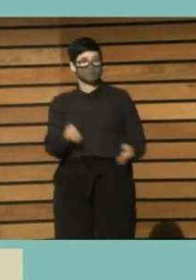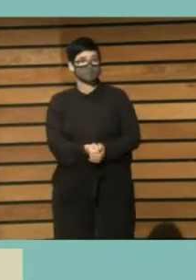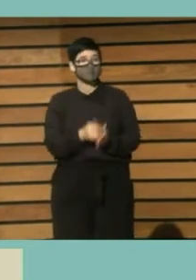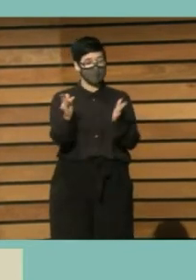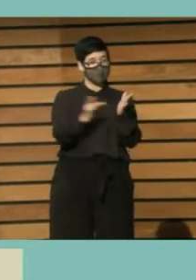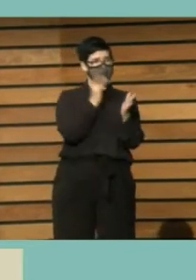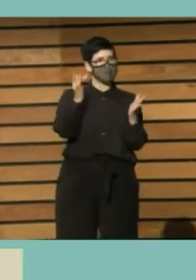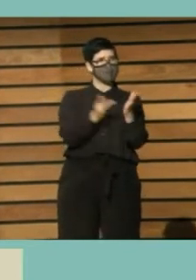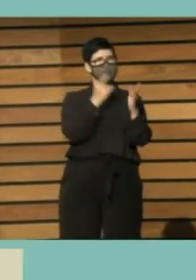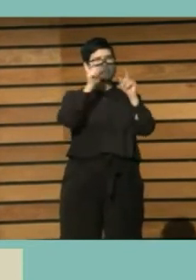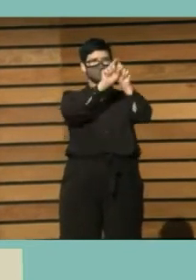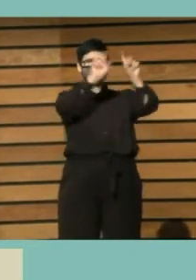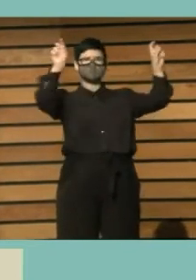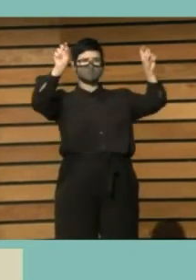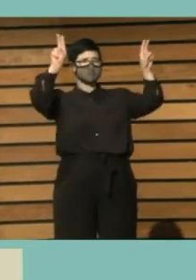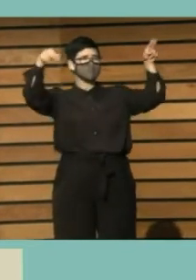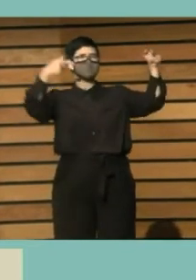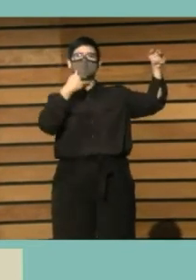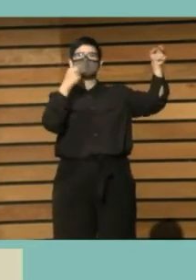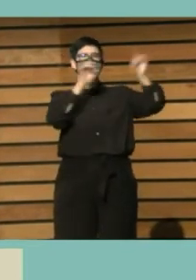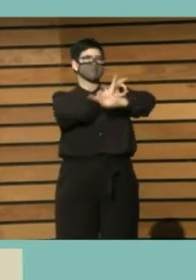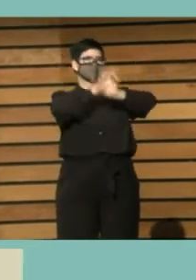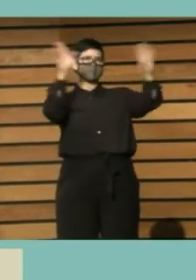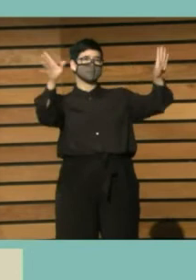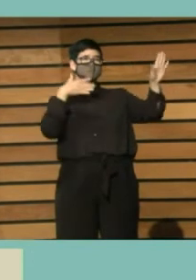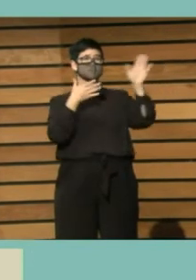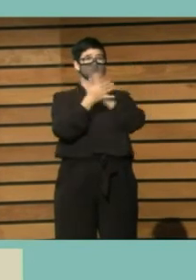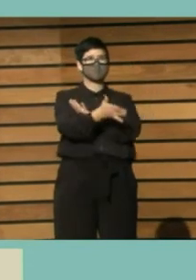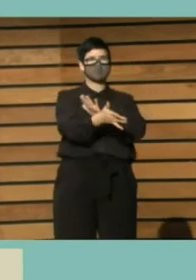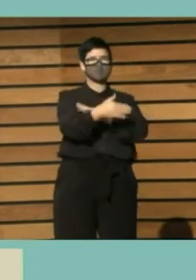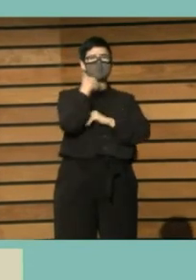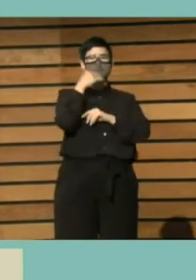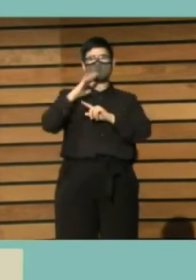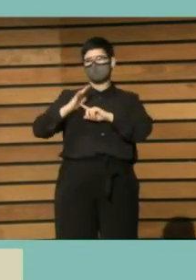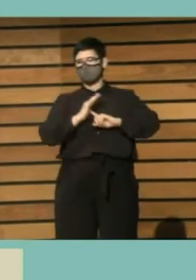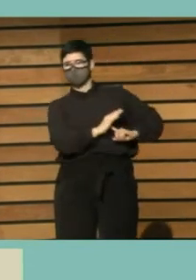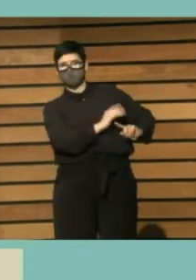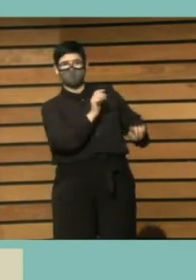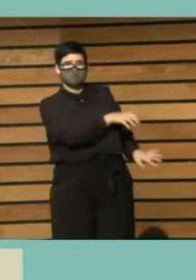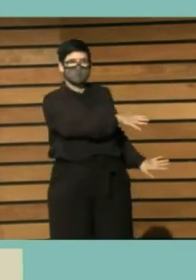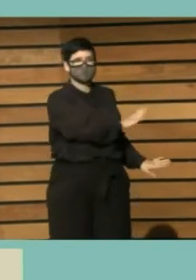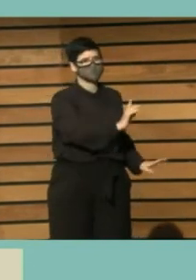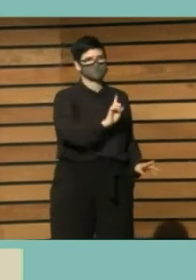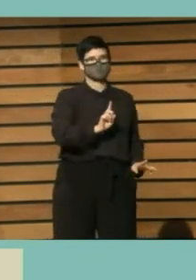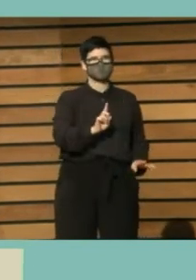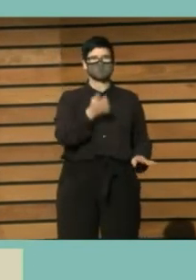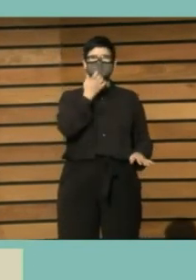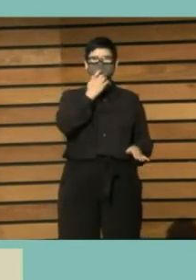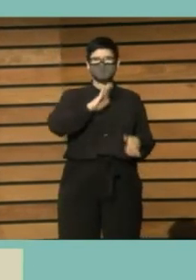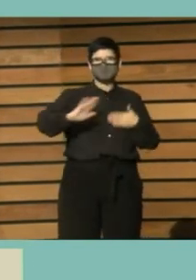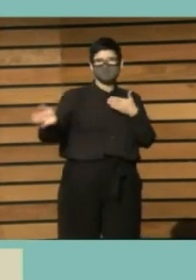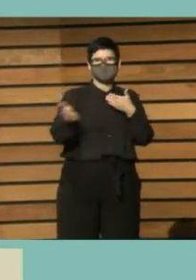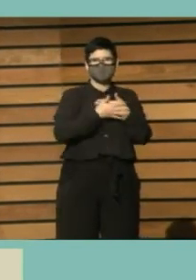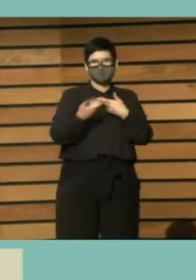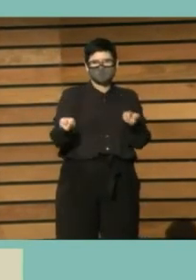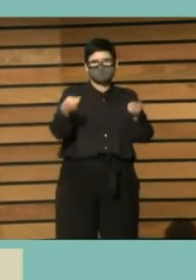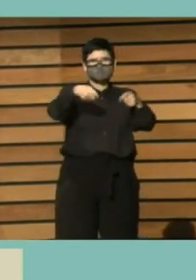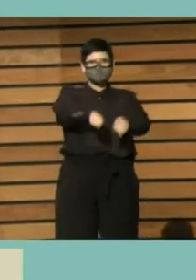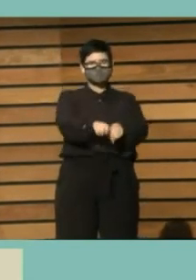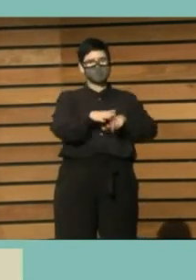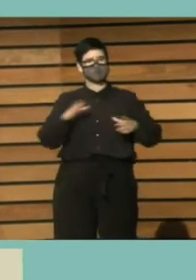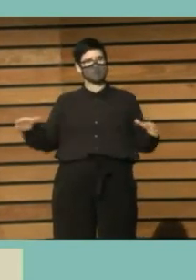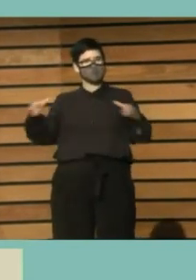algo muy claro, que no debemos dejar a nadie atrás. Pero ¿cómo no vamos a dejar a nadie atrás si estamos cerrando a lo mejor una biblioteca que tiene que servir a un colectivo